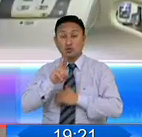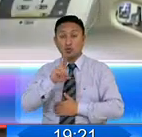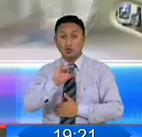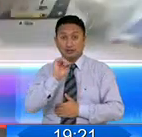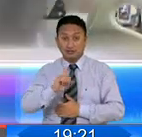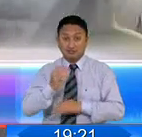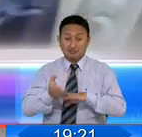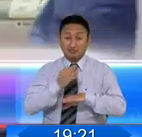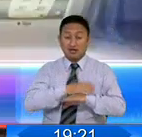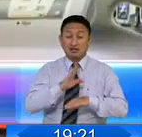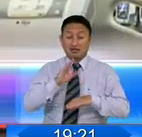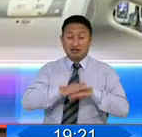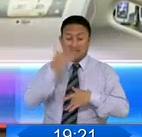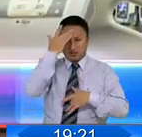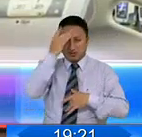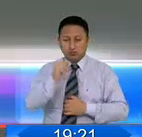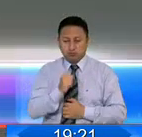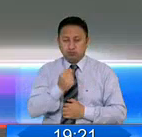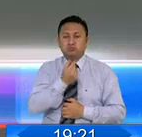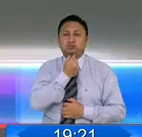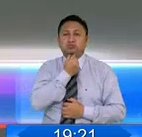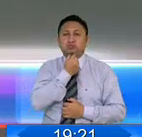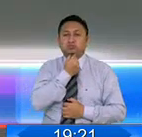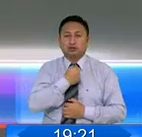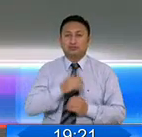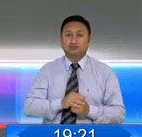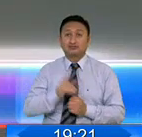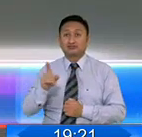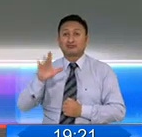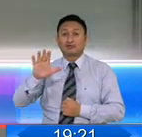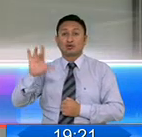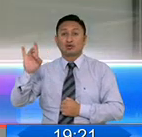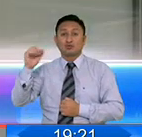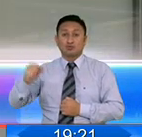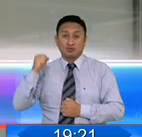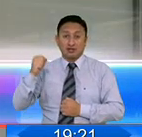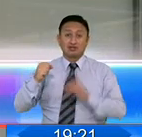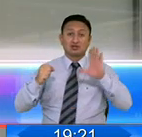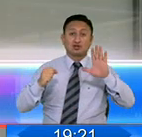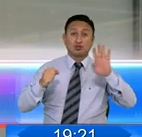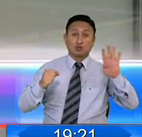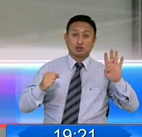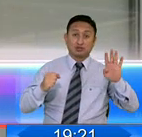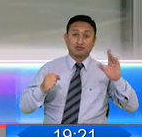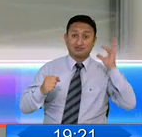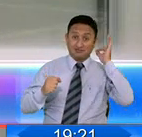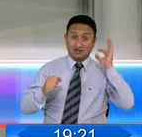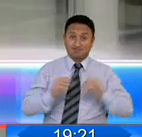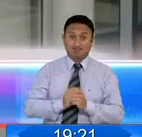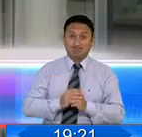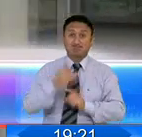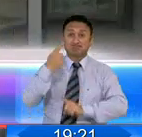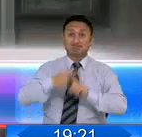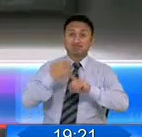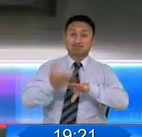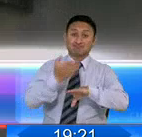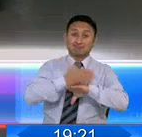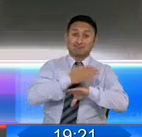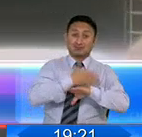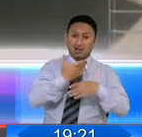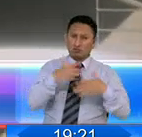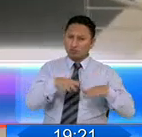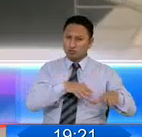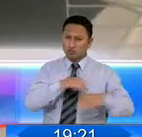intubados a causa del COVID-19. Él tiene 58 años y ella 54. Desde hace meses habían hecho todos los trámites